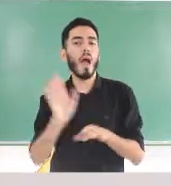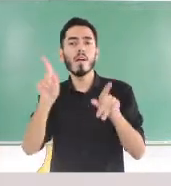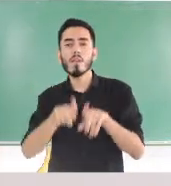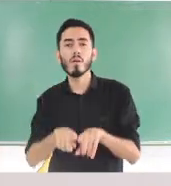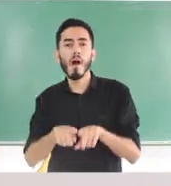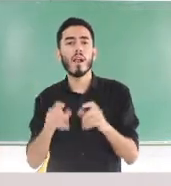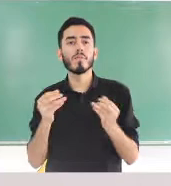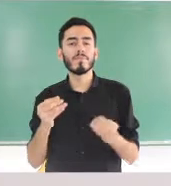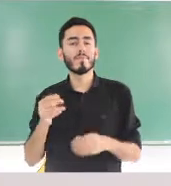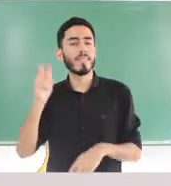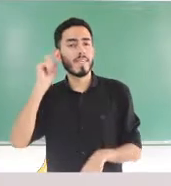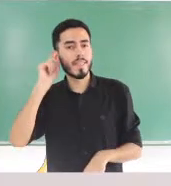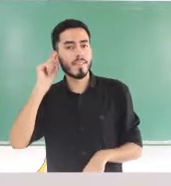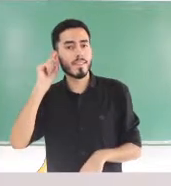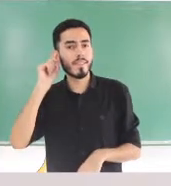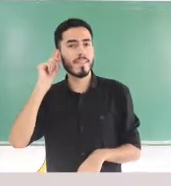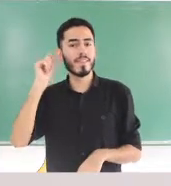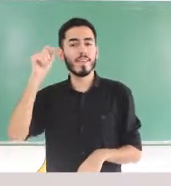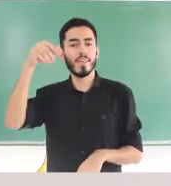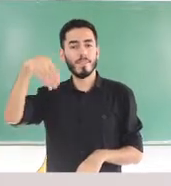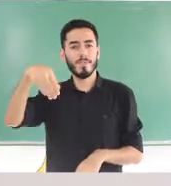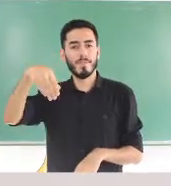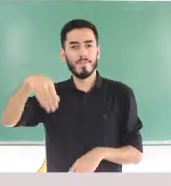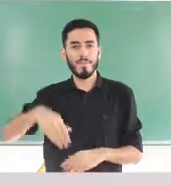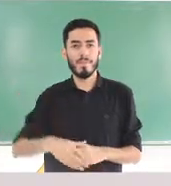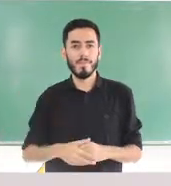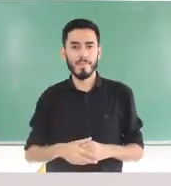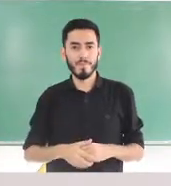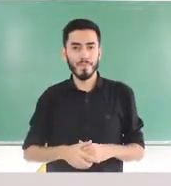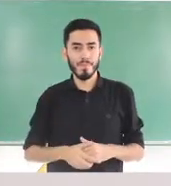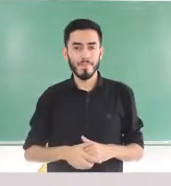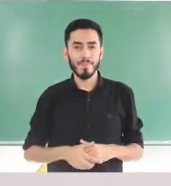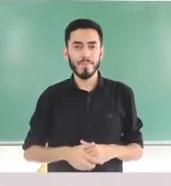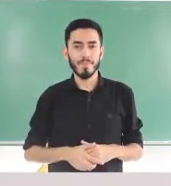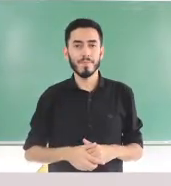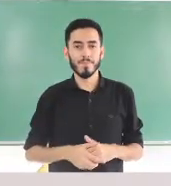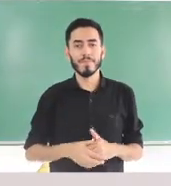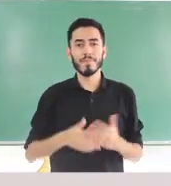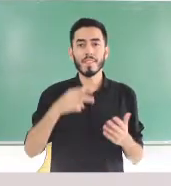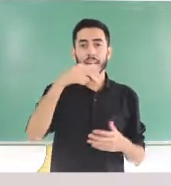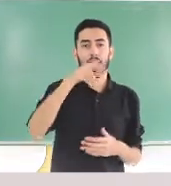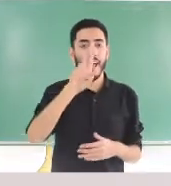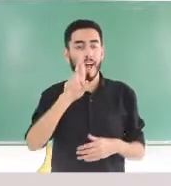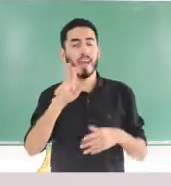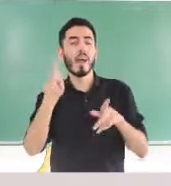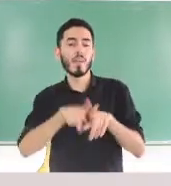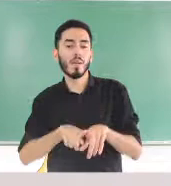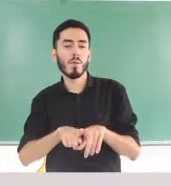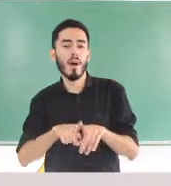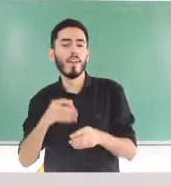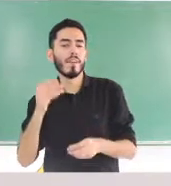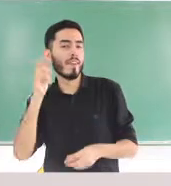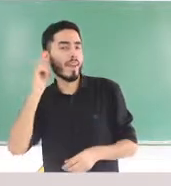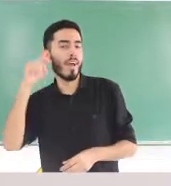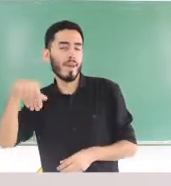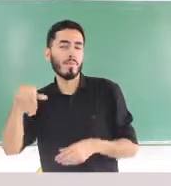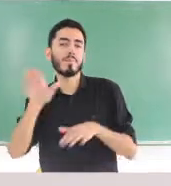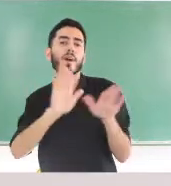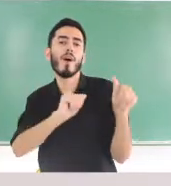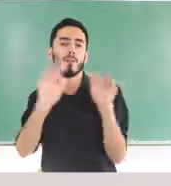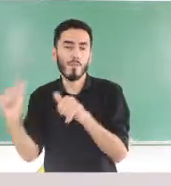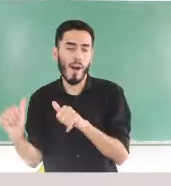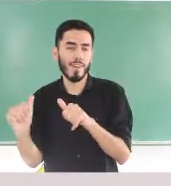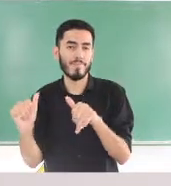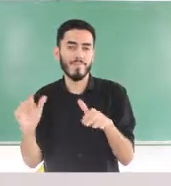con G, M. N, R, con G, M, son homólogos.